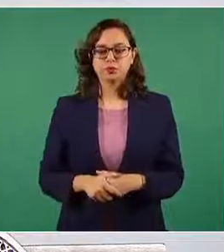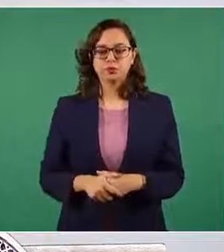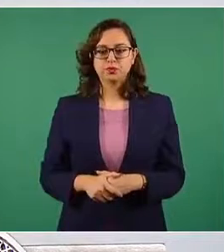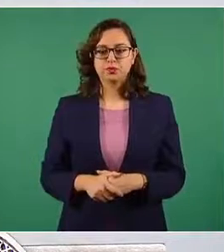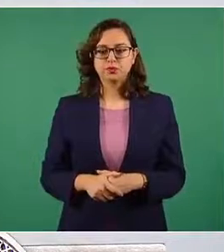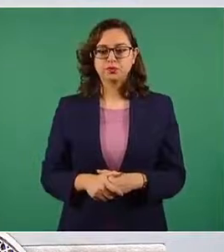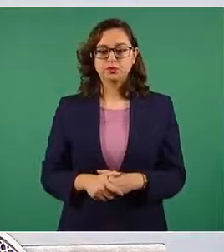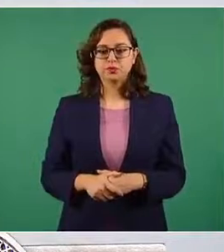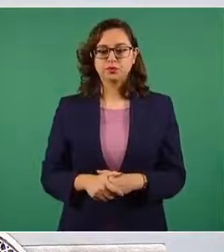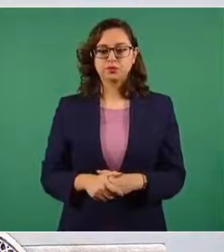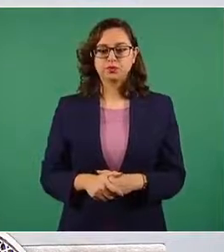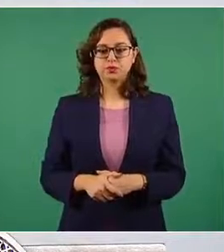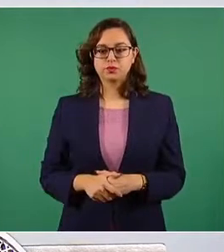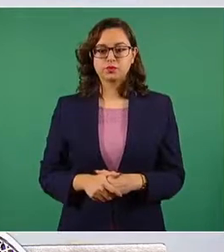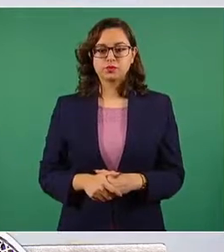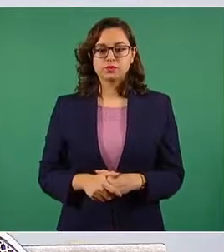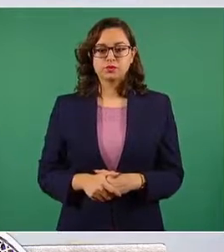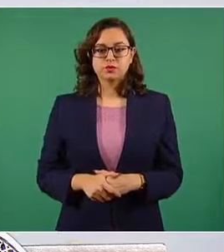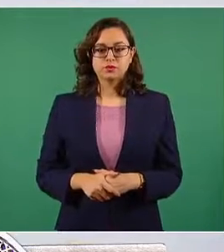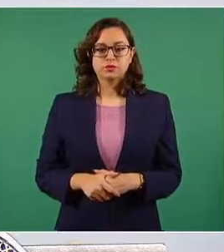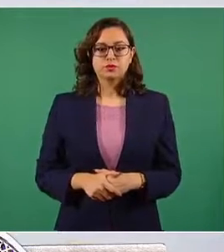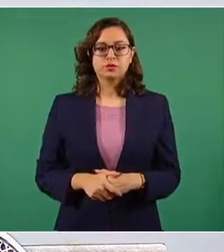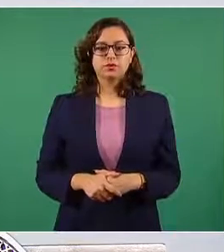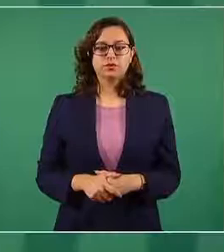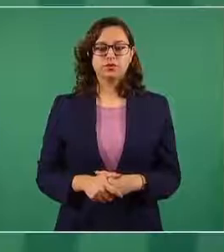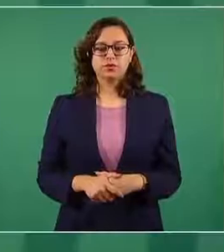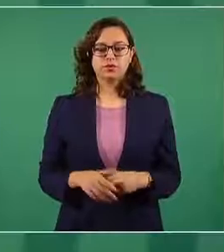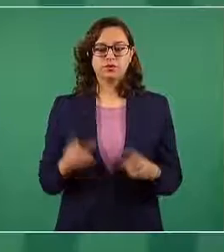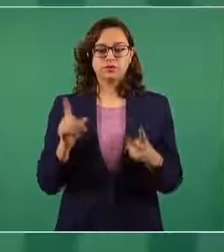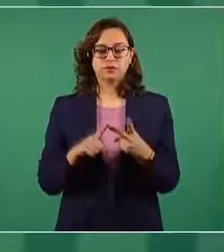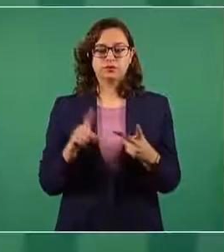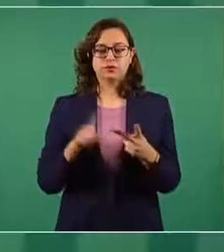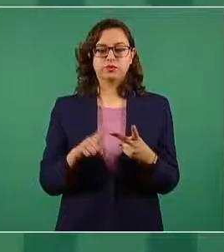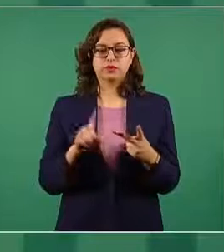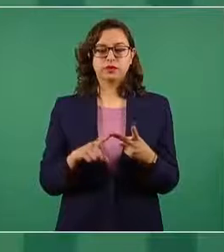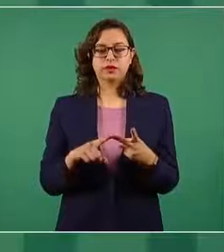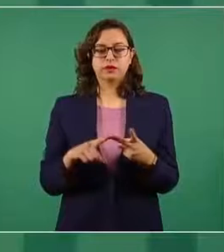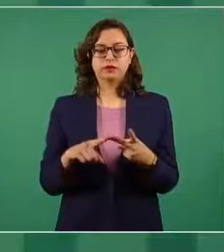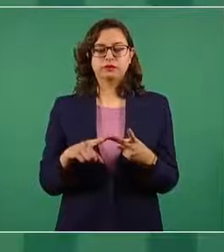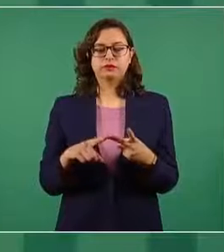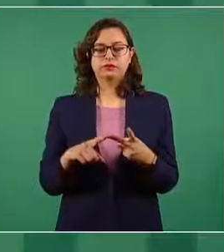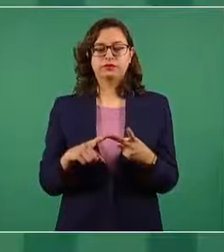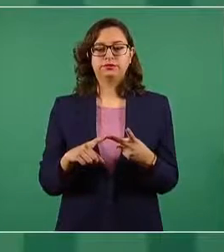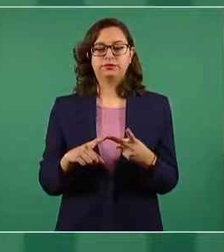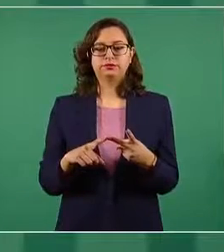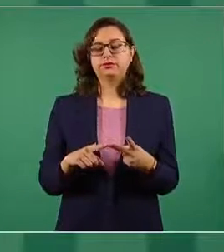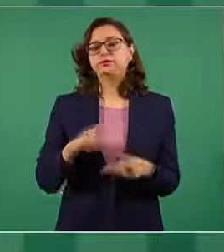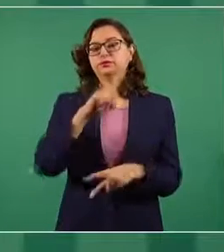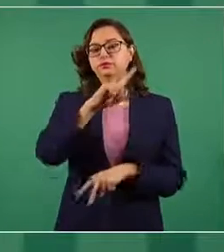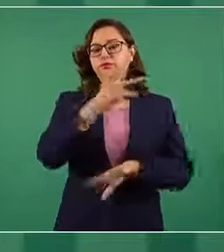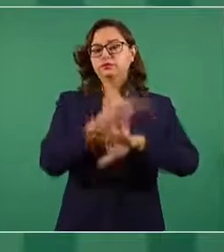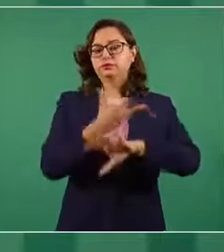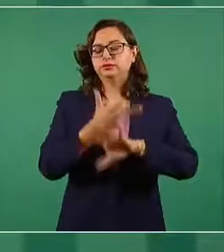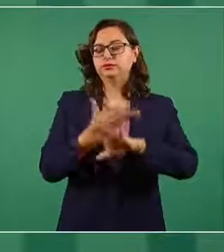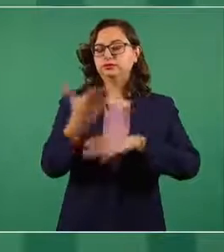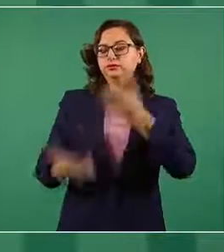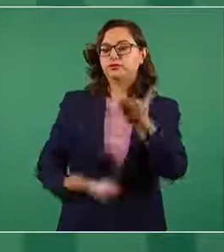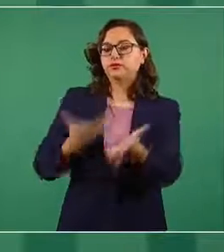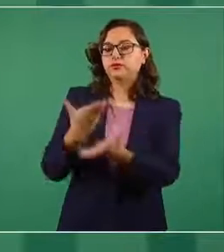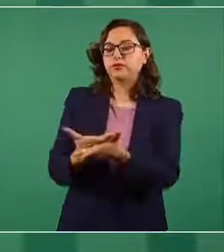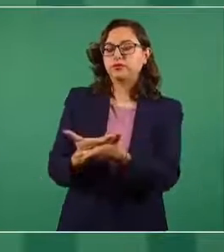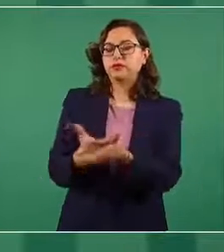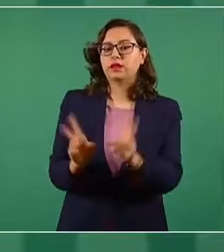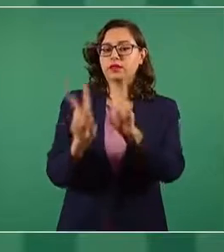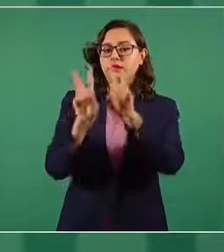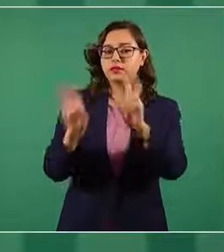En segundo lugar, se comentó la presentación que hizo el gobierno de los Estados Unidos de su estrategia para atender las causas